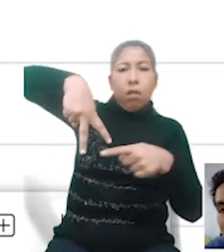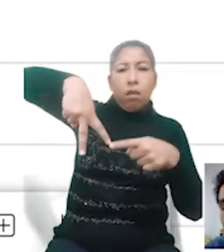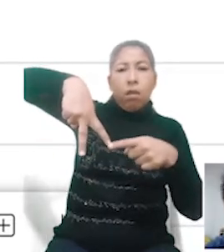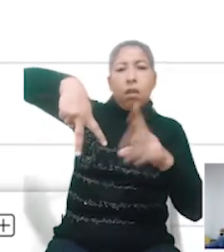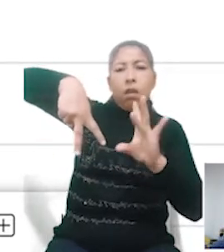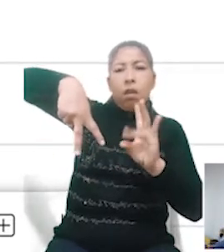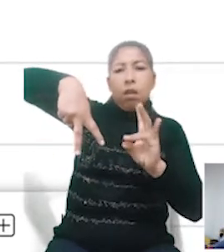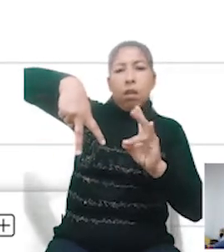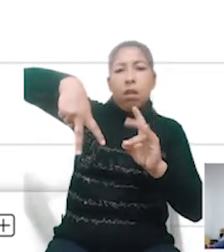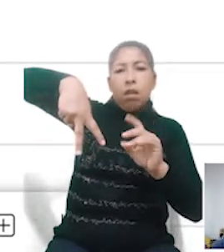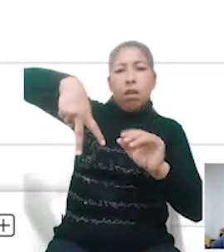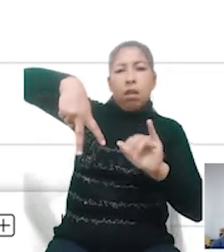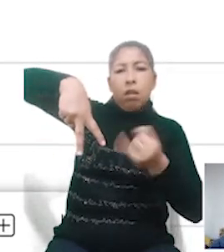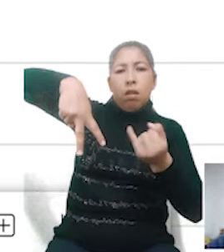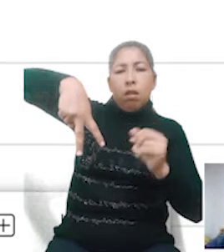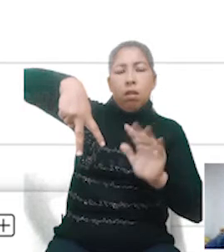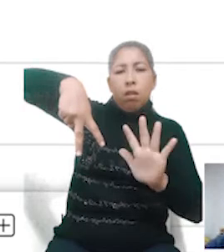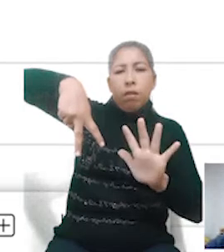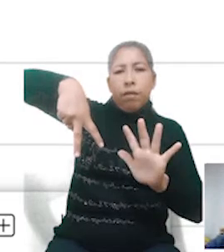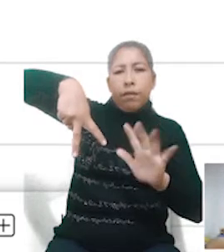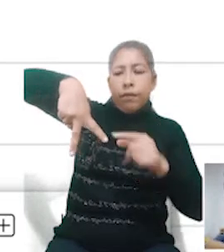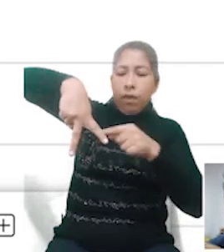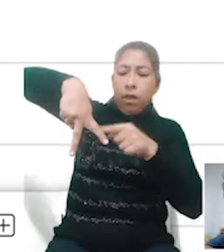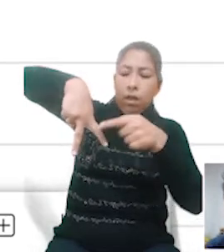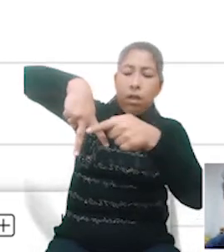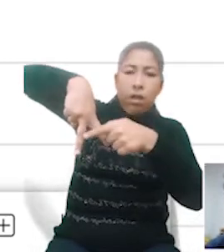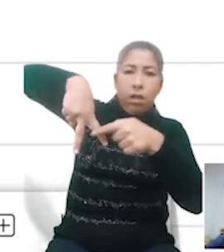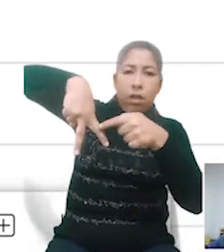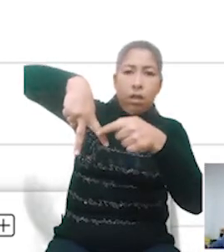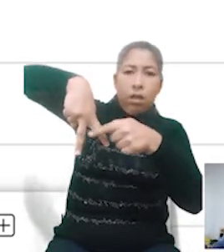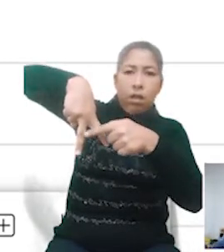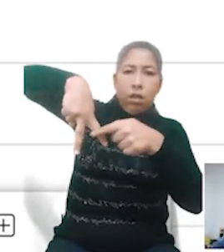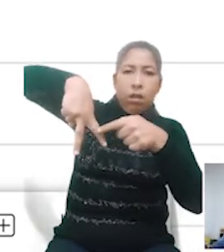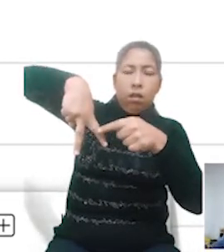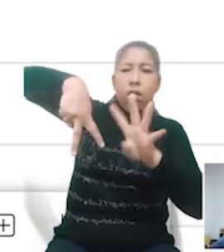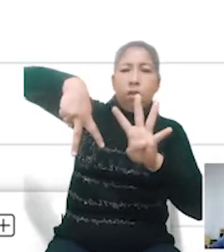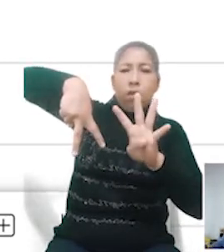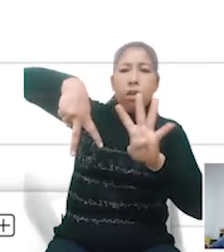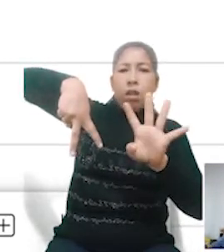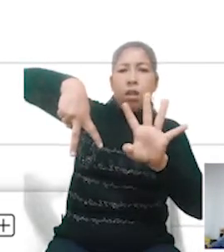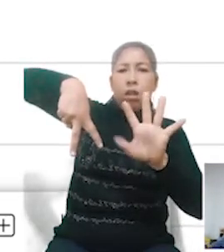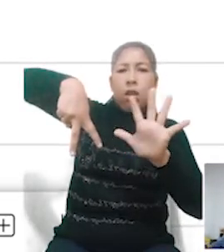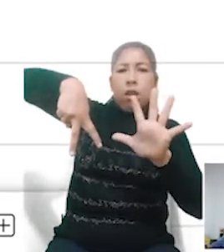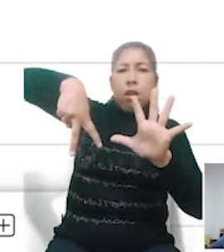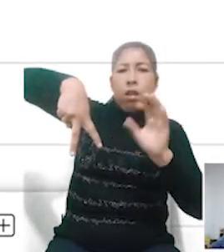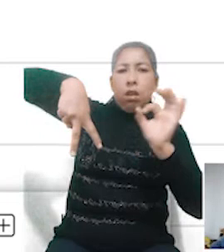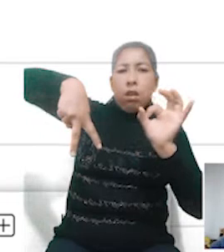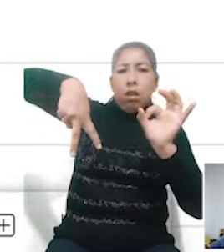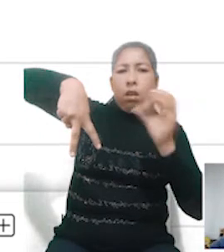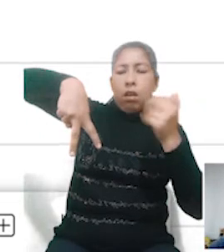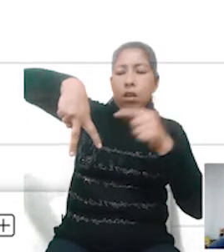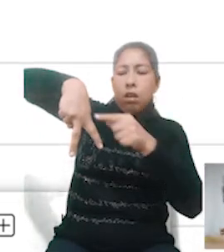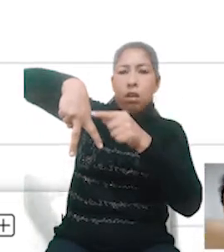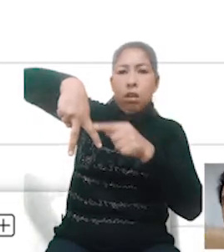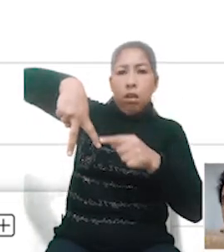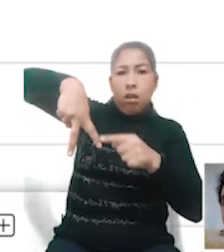7 centímetros y medio. Y luego dice que su ángulo central que describe es de 42 grados. La pregunta